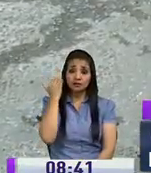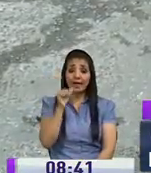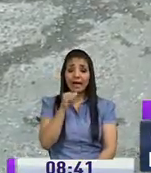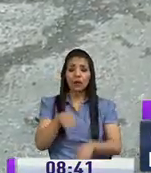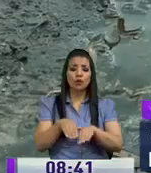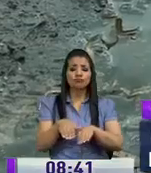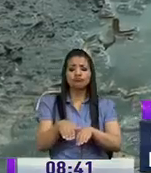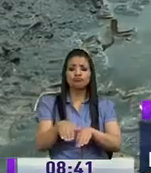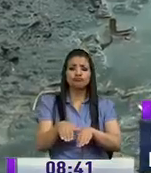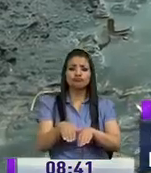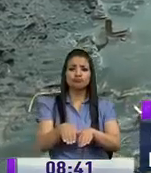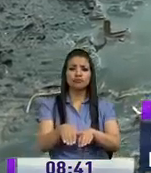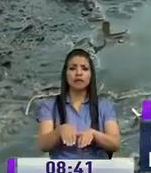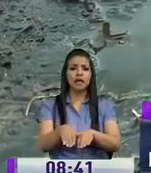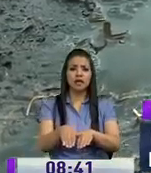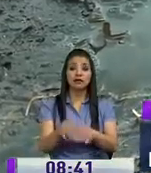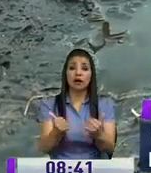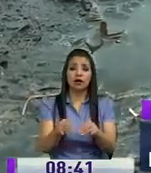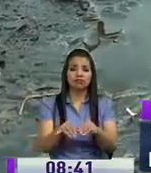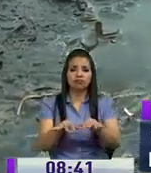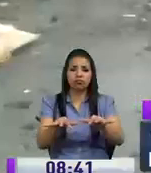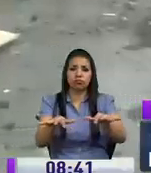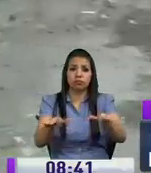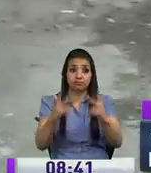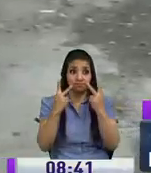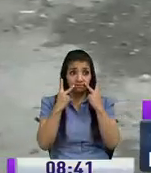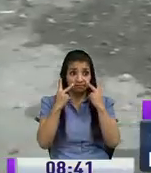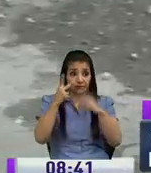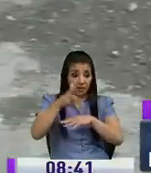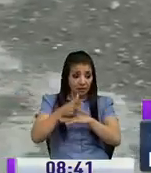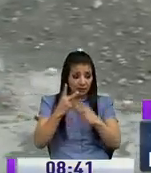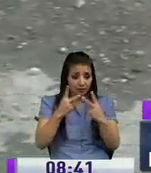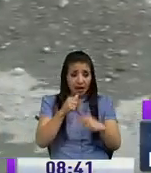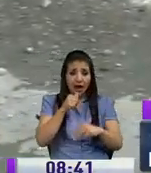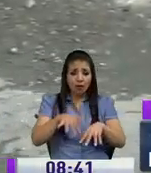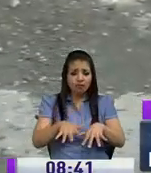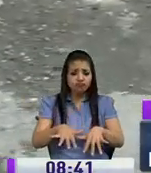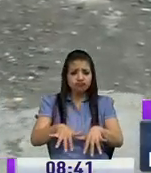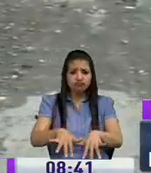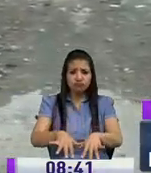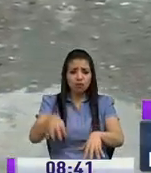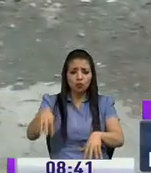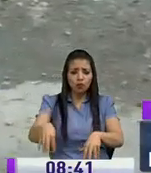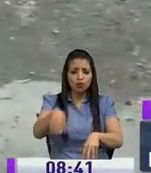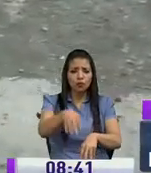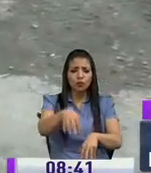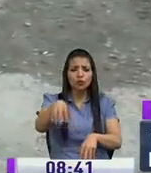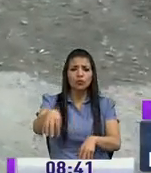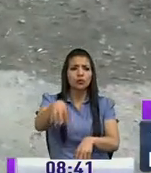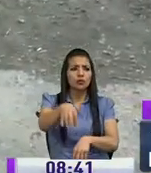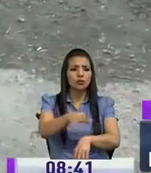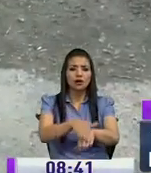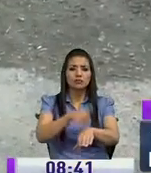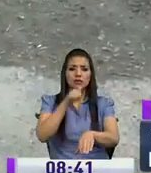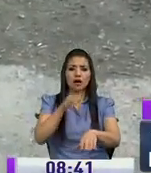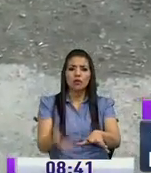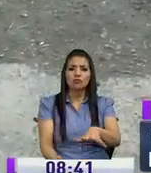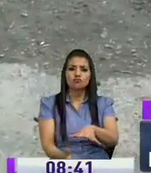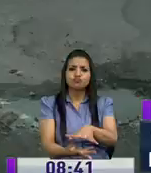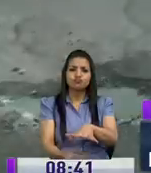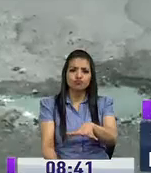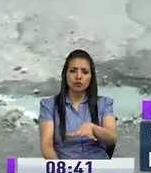se desperdiciaba. Pero con nuestra cámara constatamos que hasta se han originado huecos en la calzada, producto de la filtración del